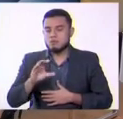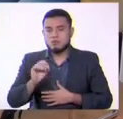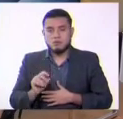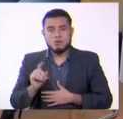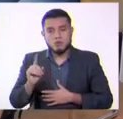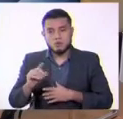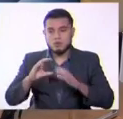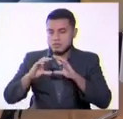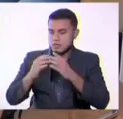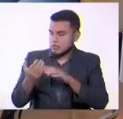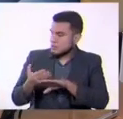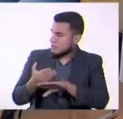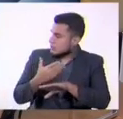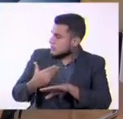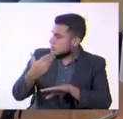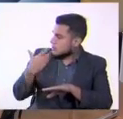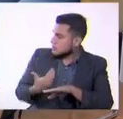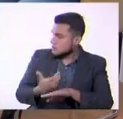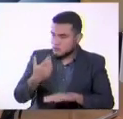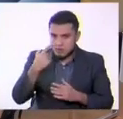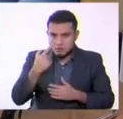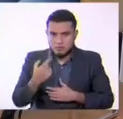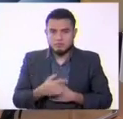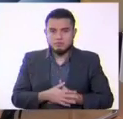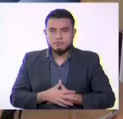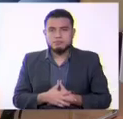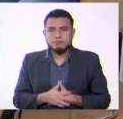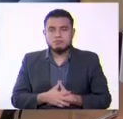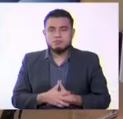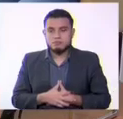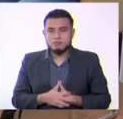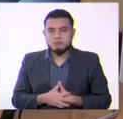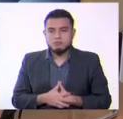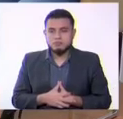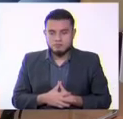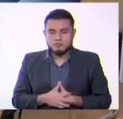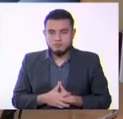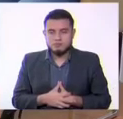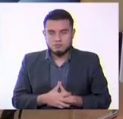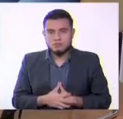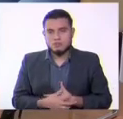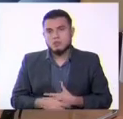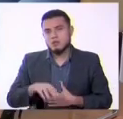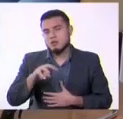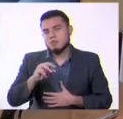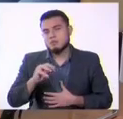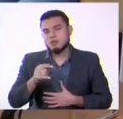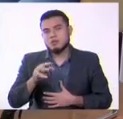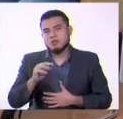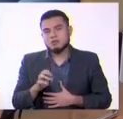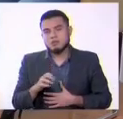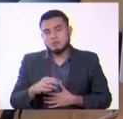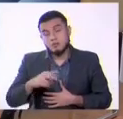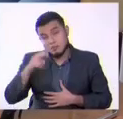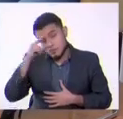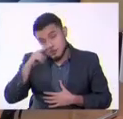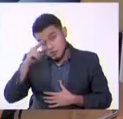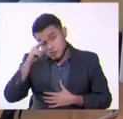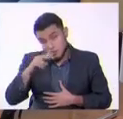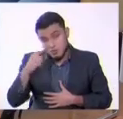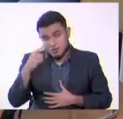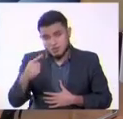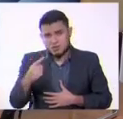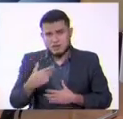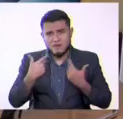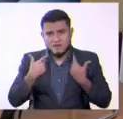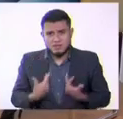clase anterior, vemos cómo el grupo de migrantes mexicanos adoptan elementos de la vestimenta,